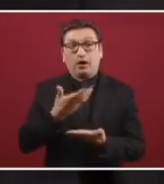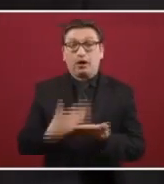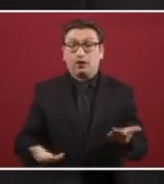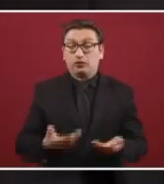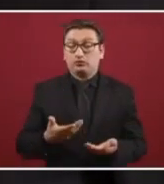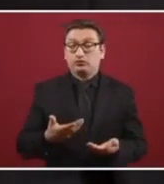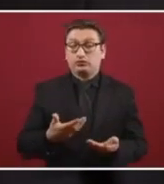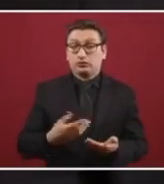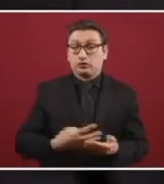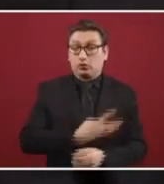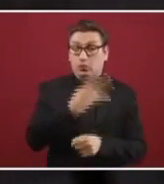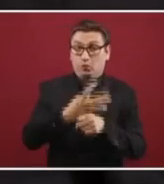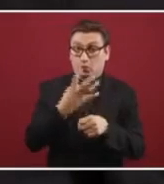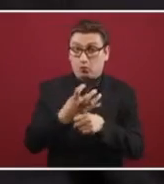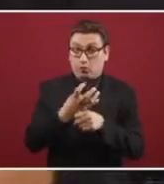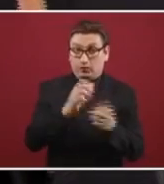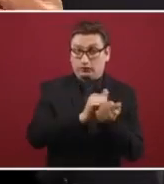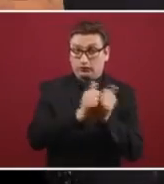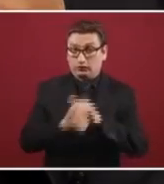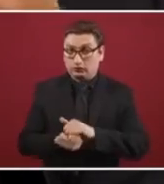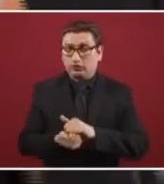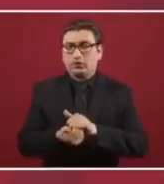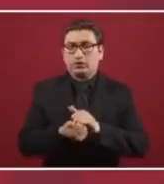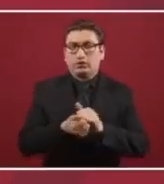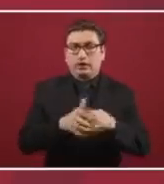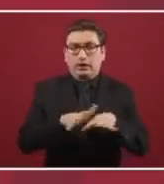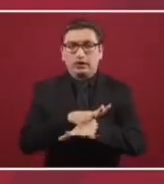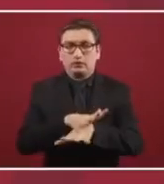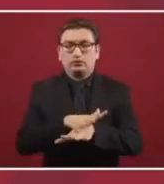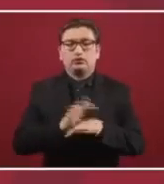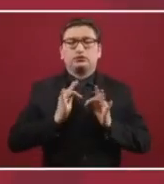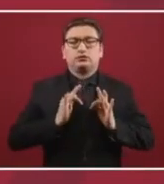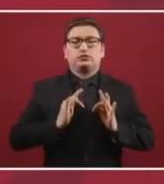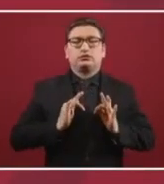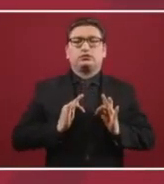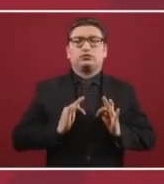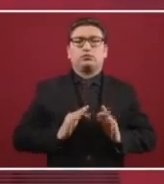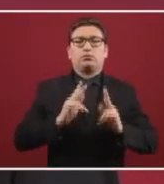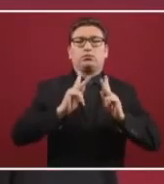transformación la estamos haciendo de manera pacífica.